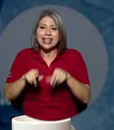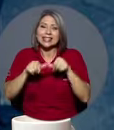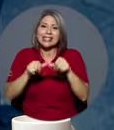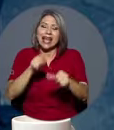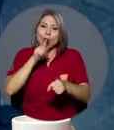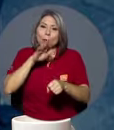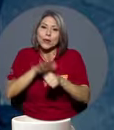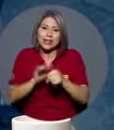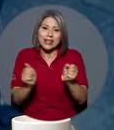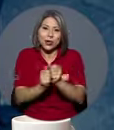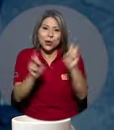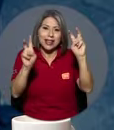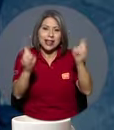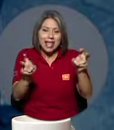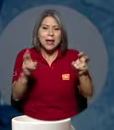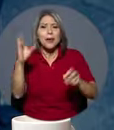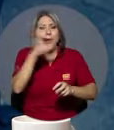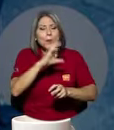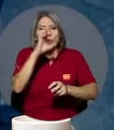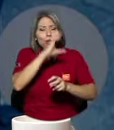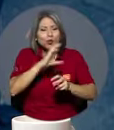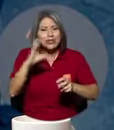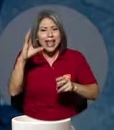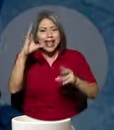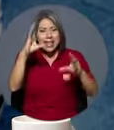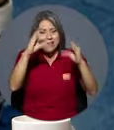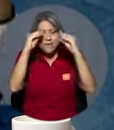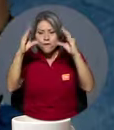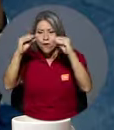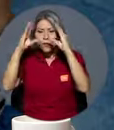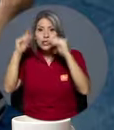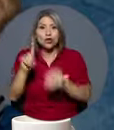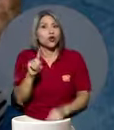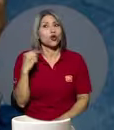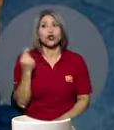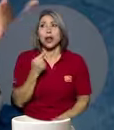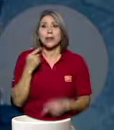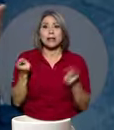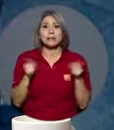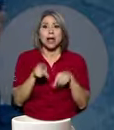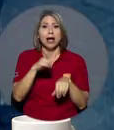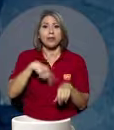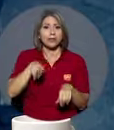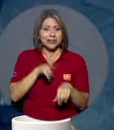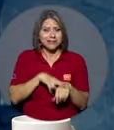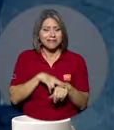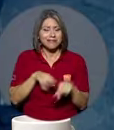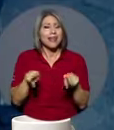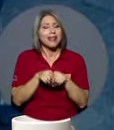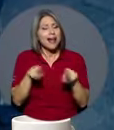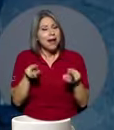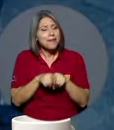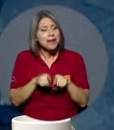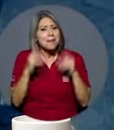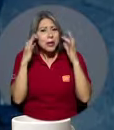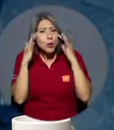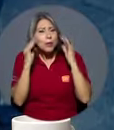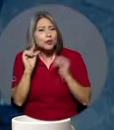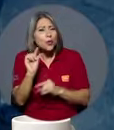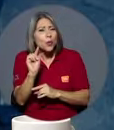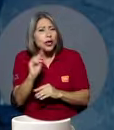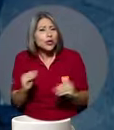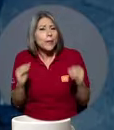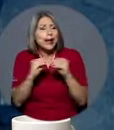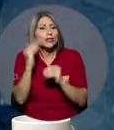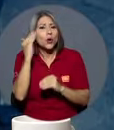comprometiendo con este tema, que busque información no solo, ¿verdad?, del acontecer nacional en esta materia, sino que nos preocupemos un poquito